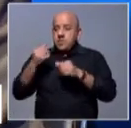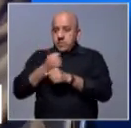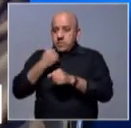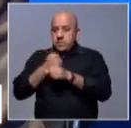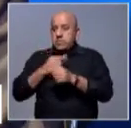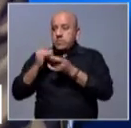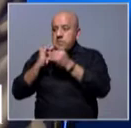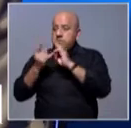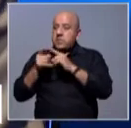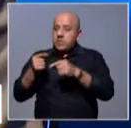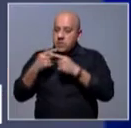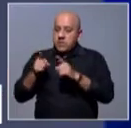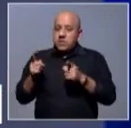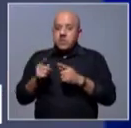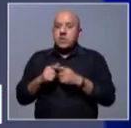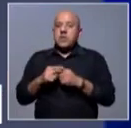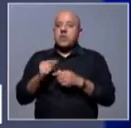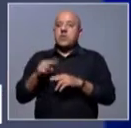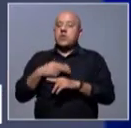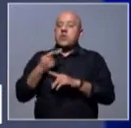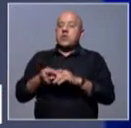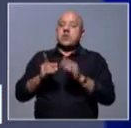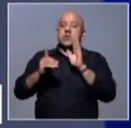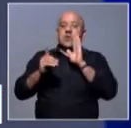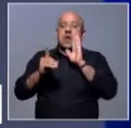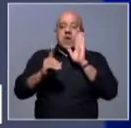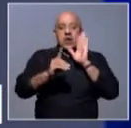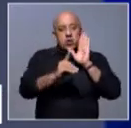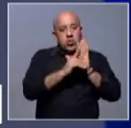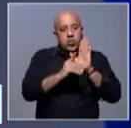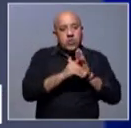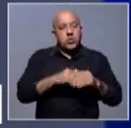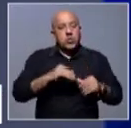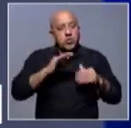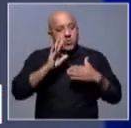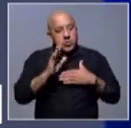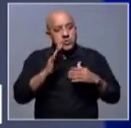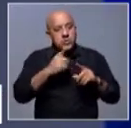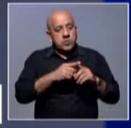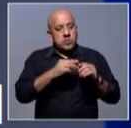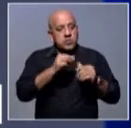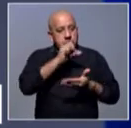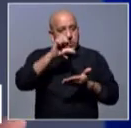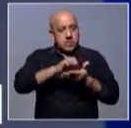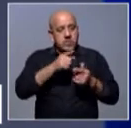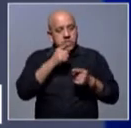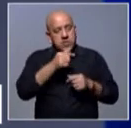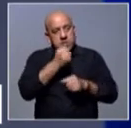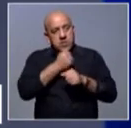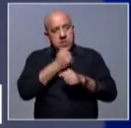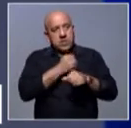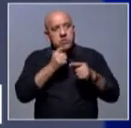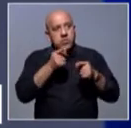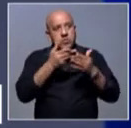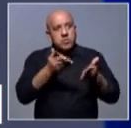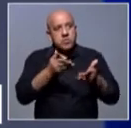sea distinta lo llevó iván otra vez a el documento compromiso por el país usted ha trabajado habitualmente hasta por su